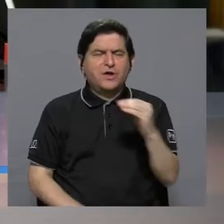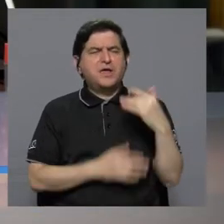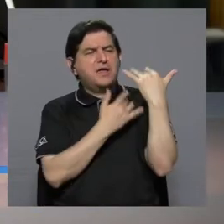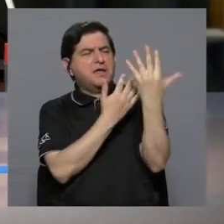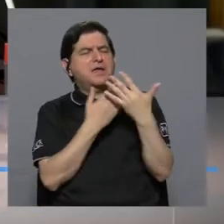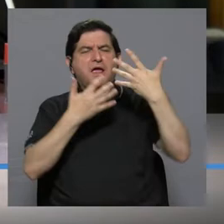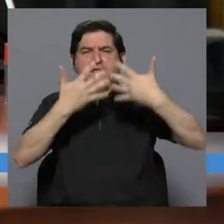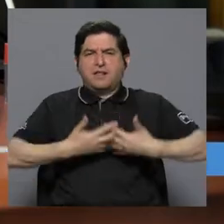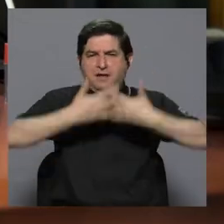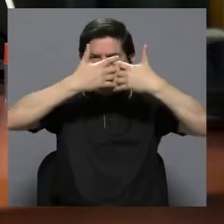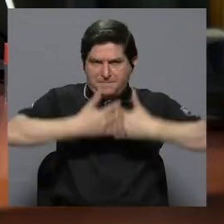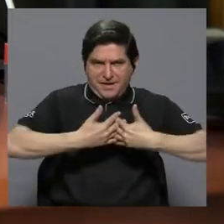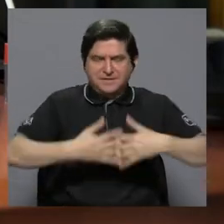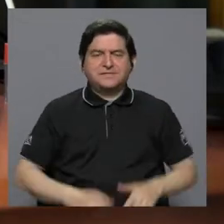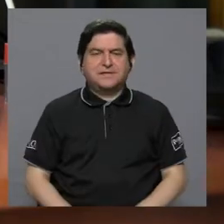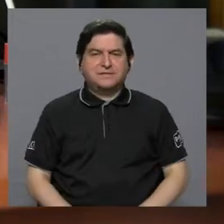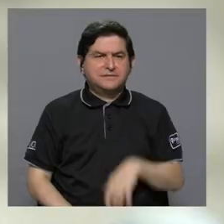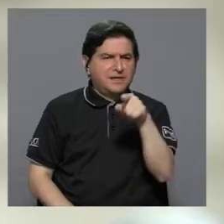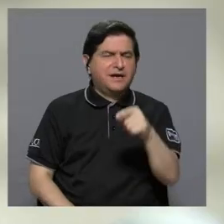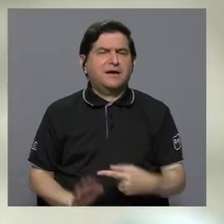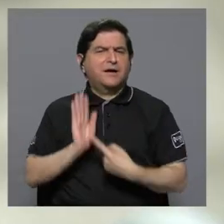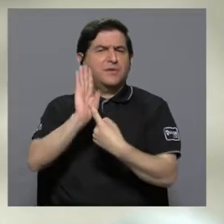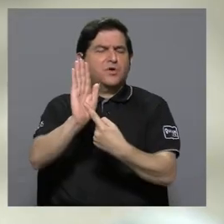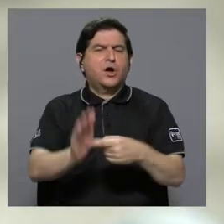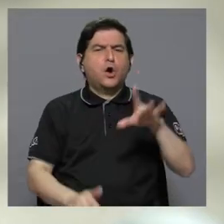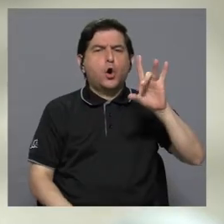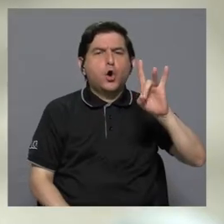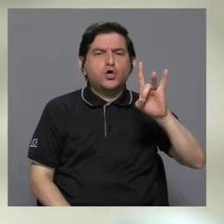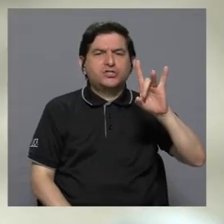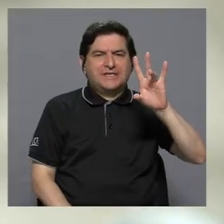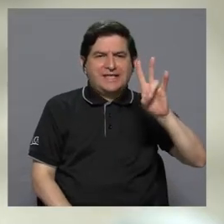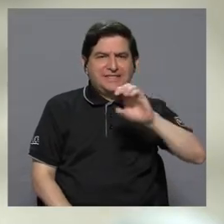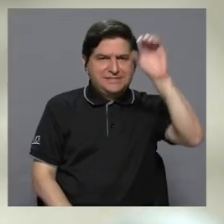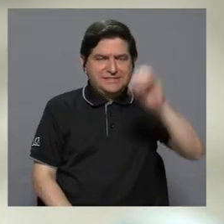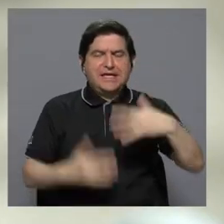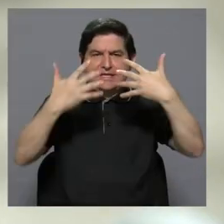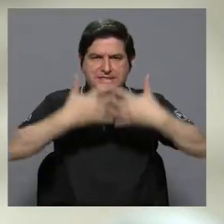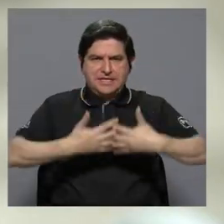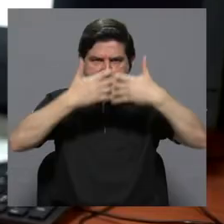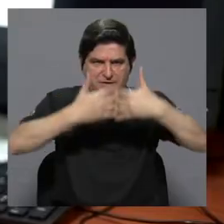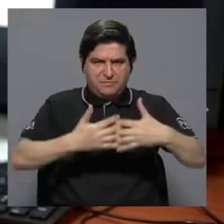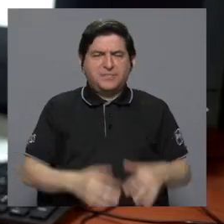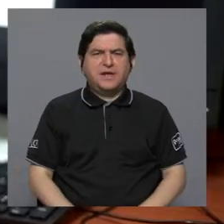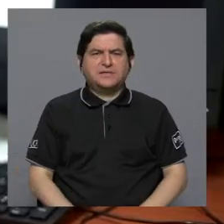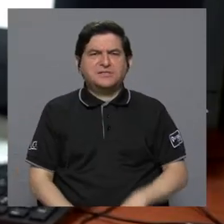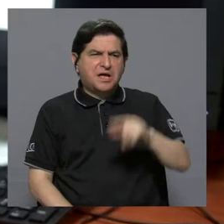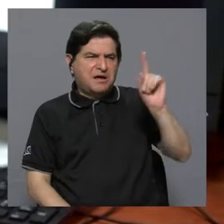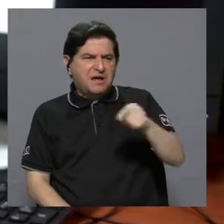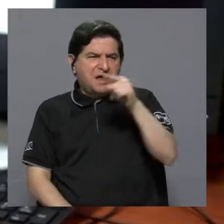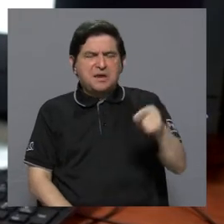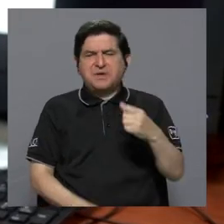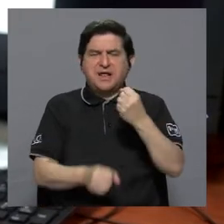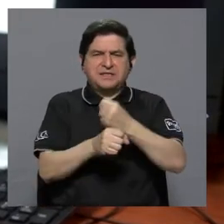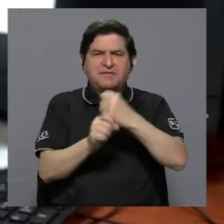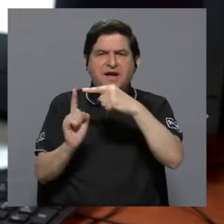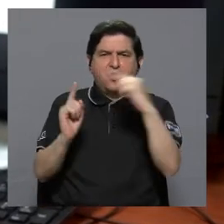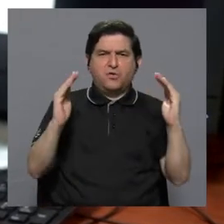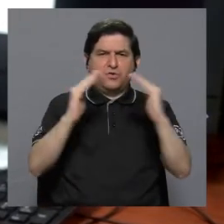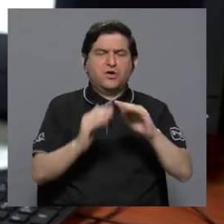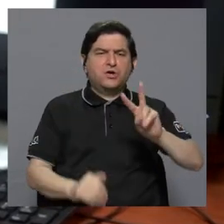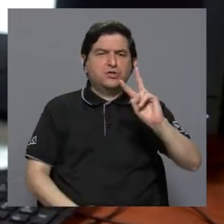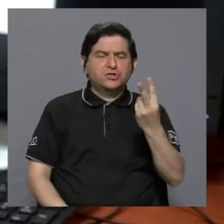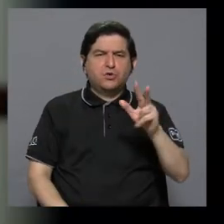expectativas empresariales, en la cual se expone que el 87% de las empresas descartaría el teletrabajo para el